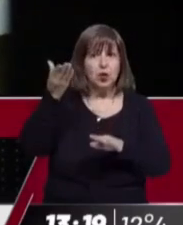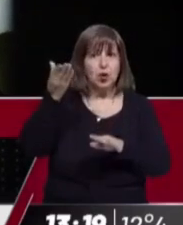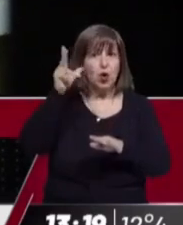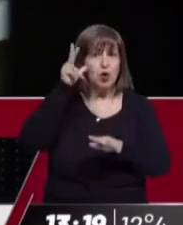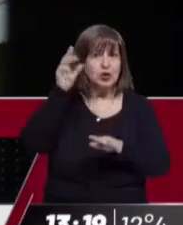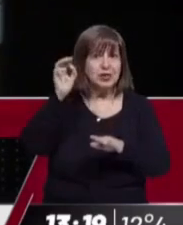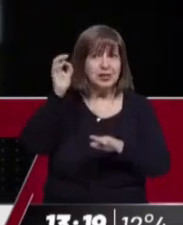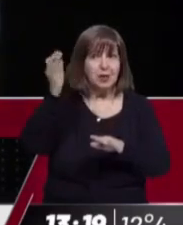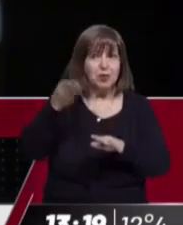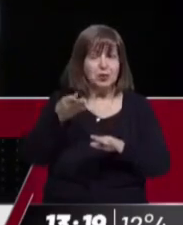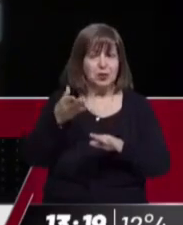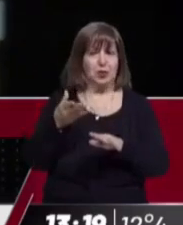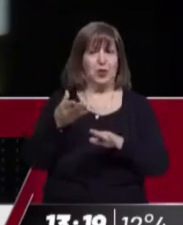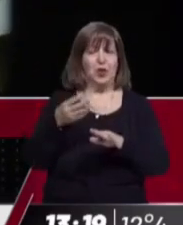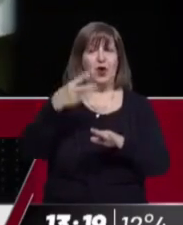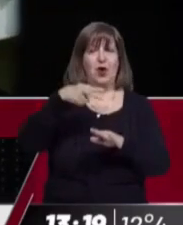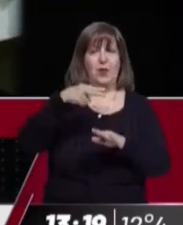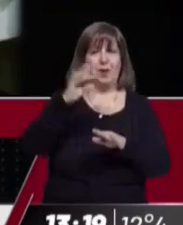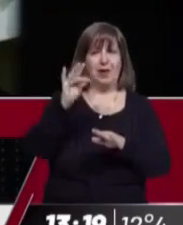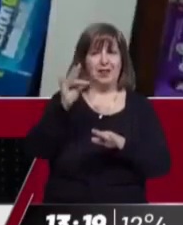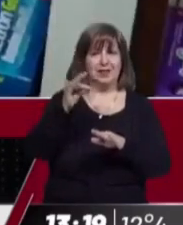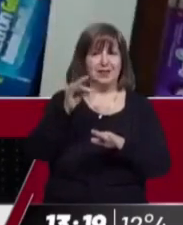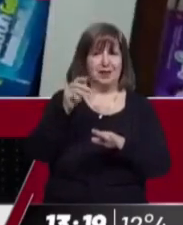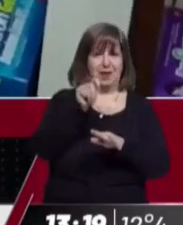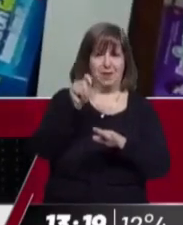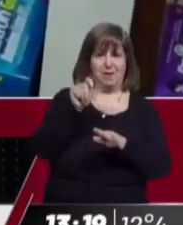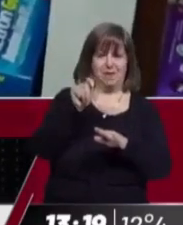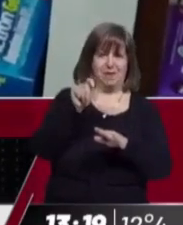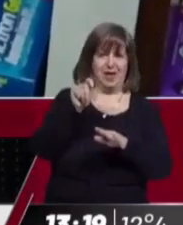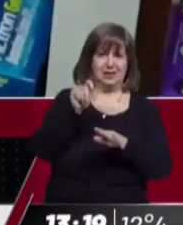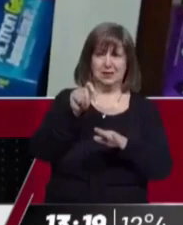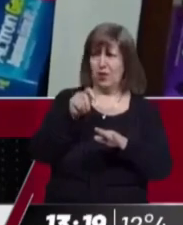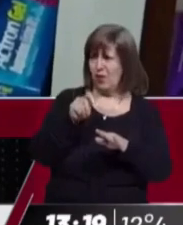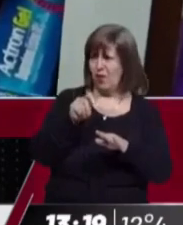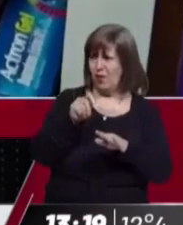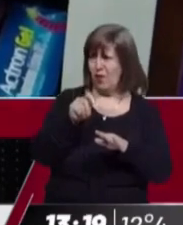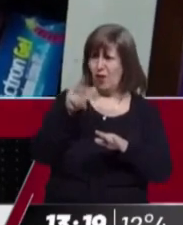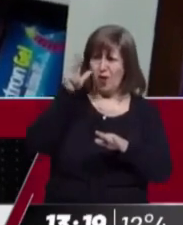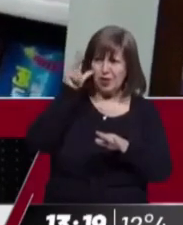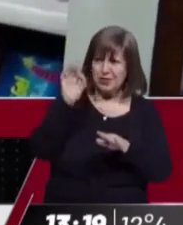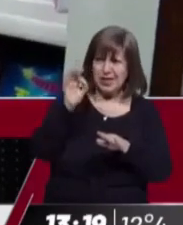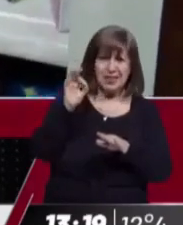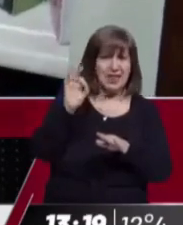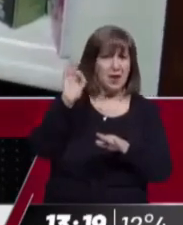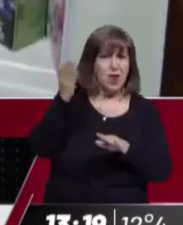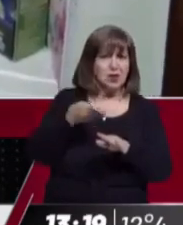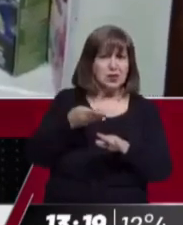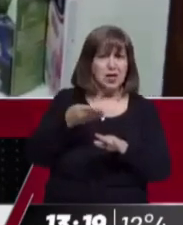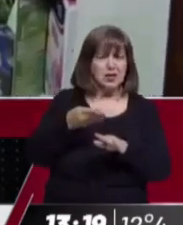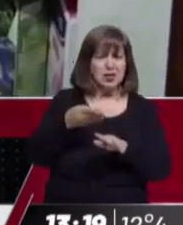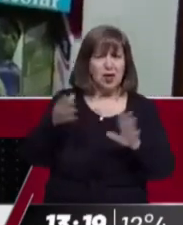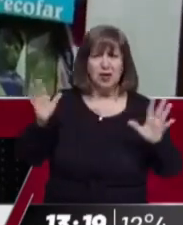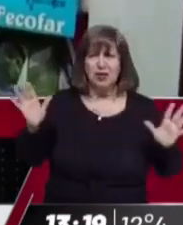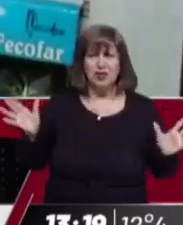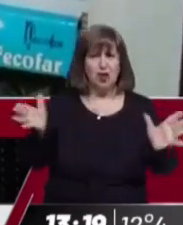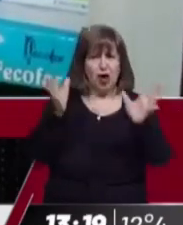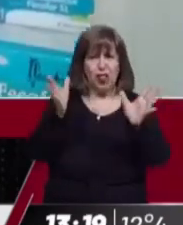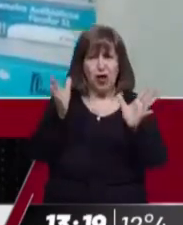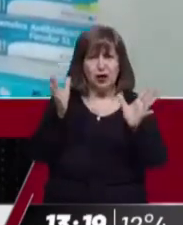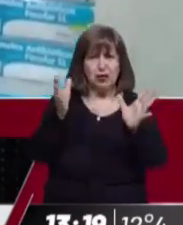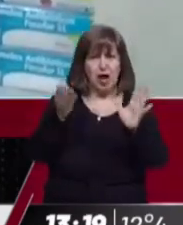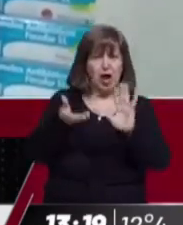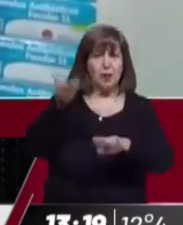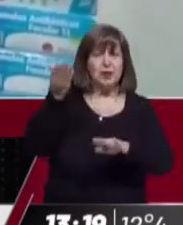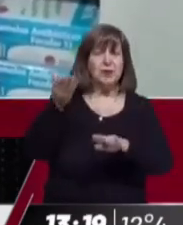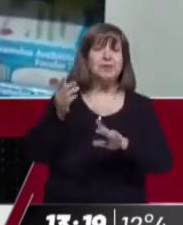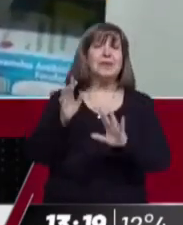aproximado que eso fue noviembre diciembre después en un mes el 80% en general tod los medicamentos eh